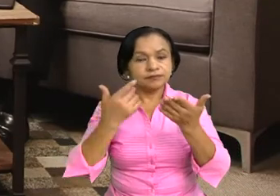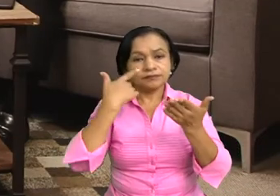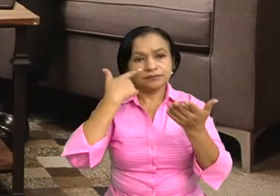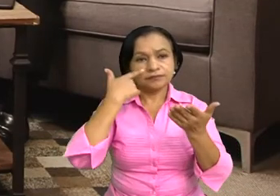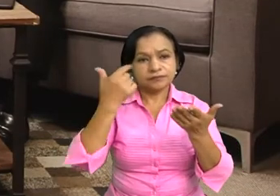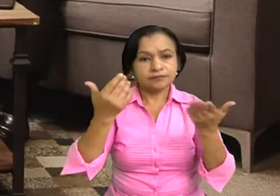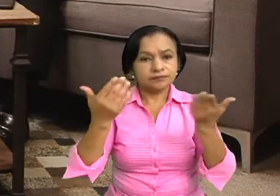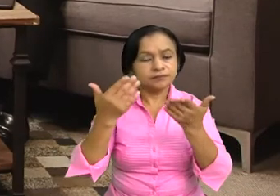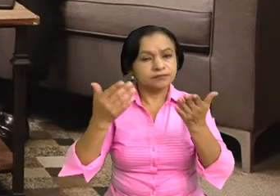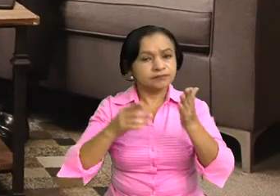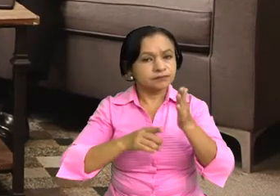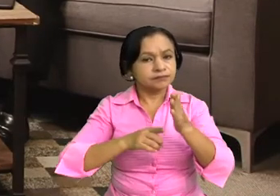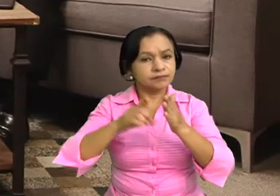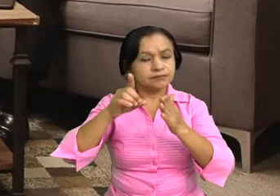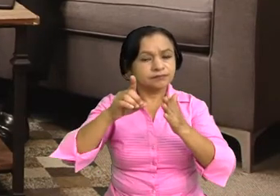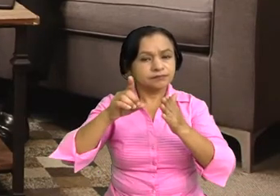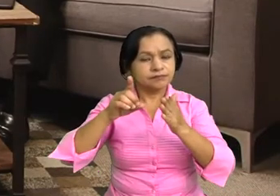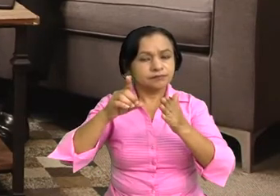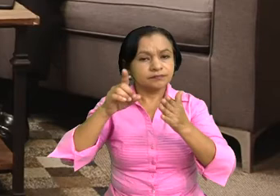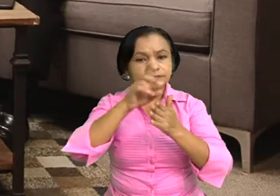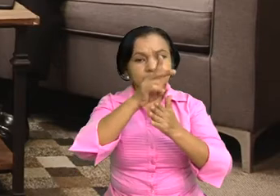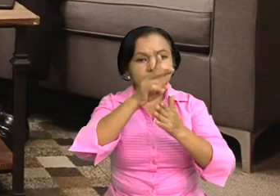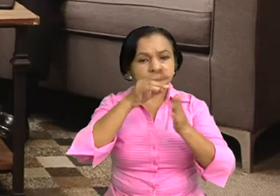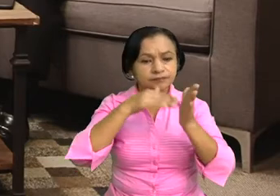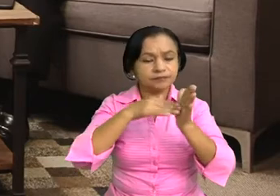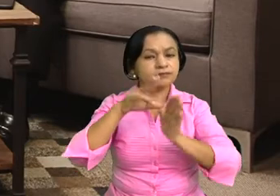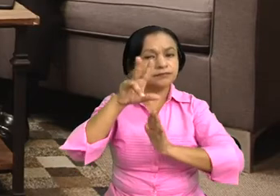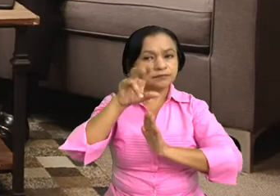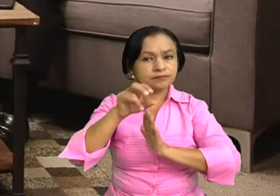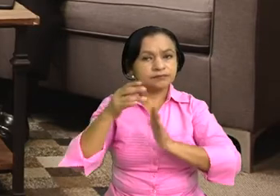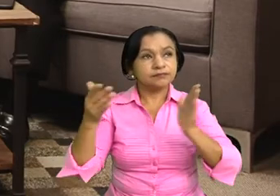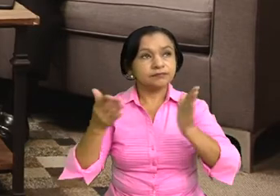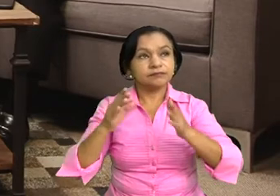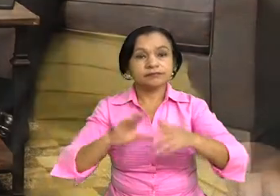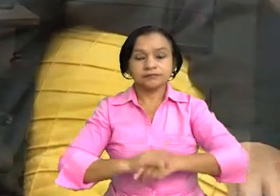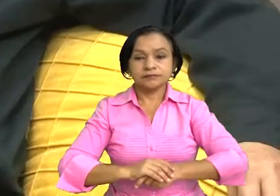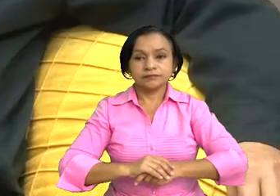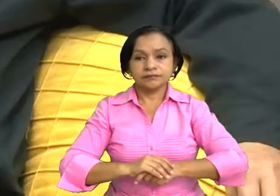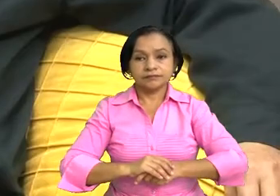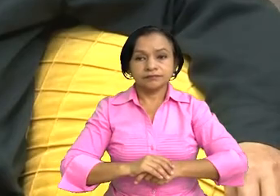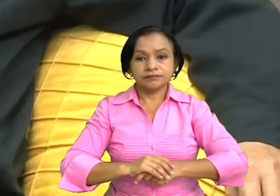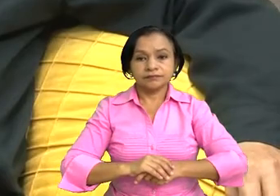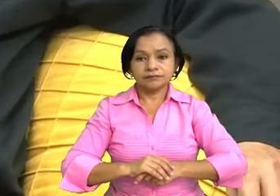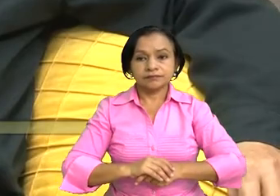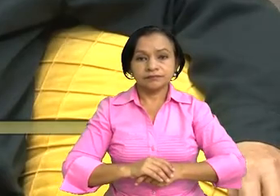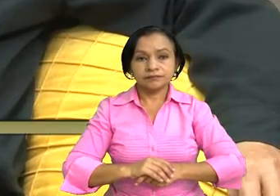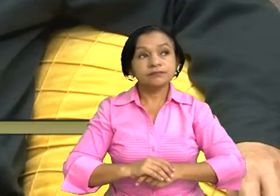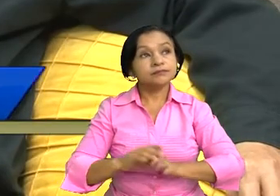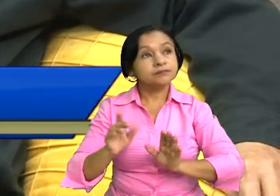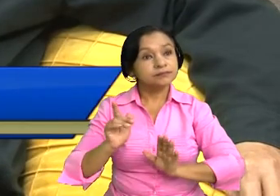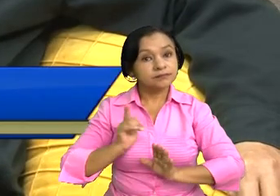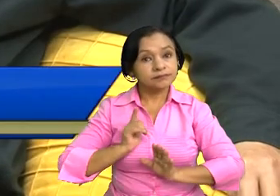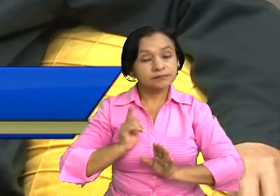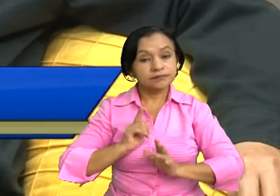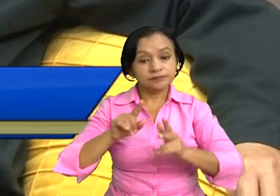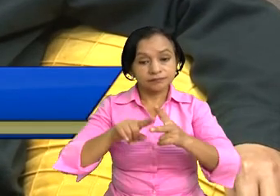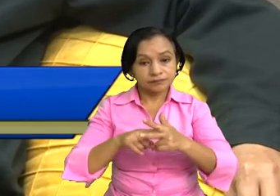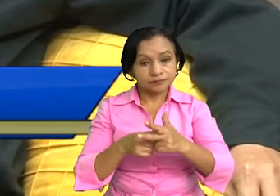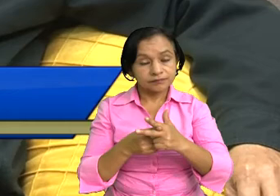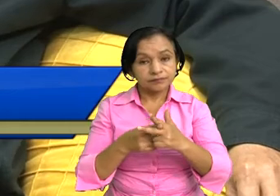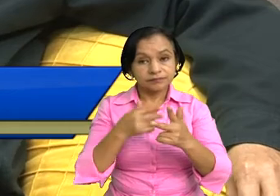un poquito cómo avanzamos en esta realidad dentro del 2020. Mira, nosotros hemos